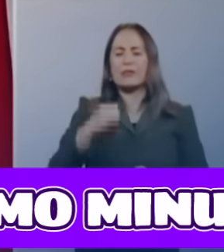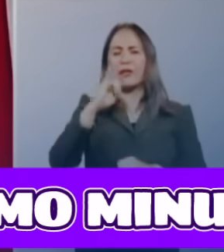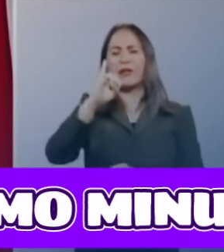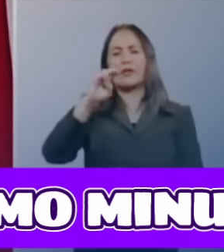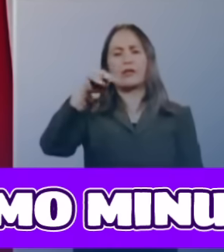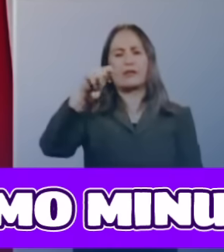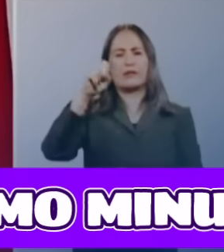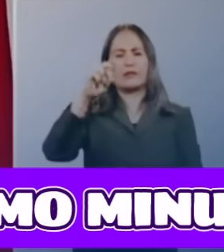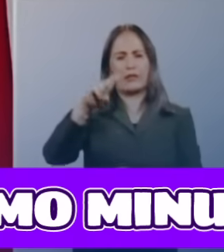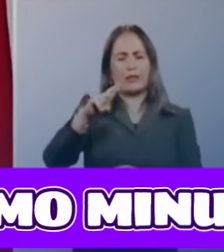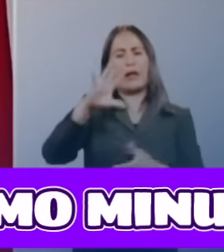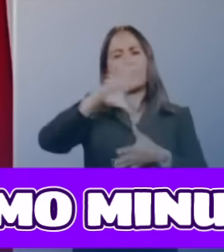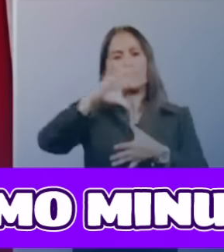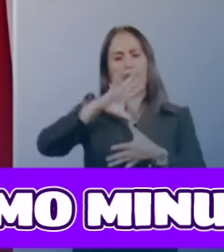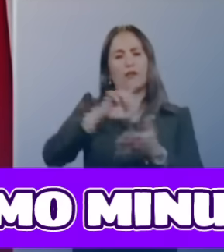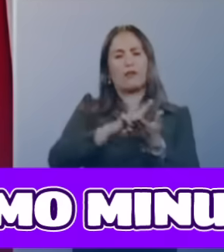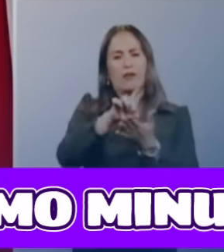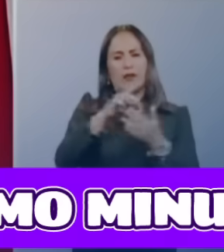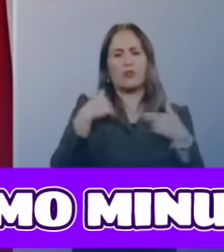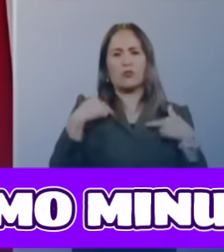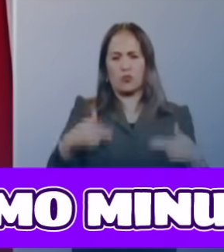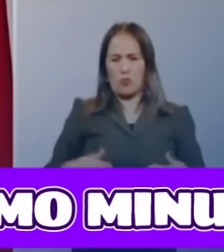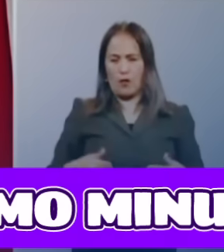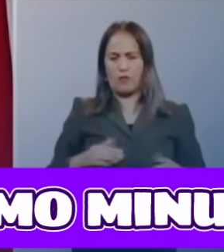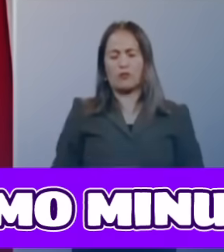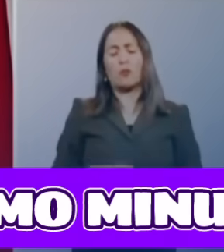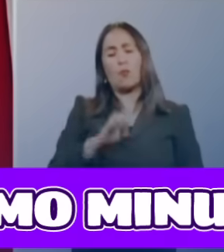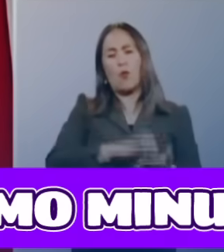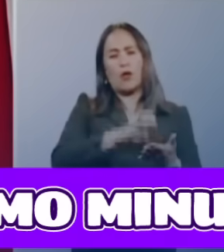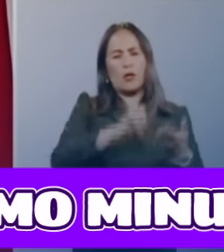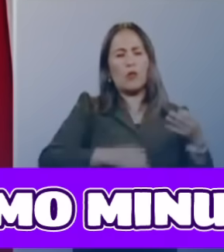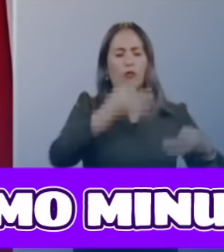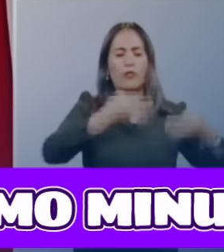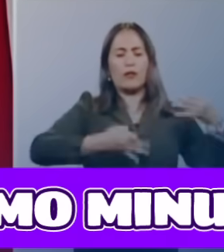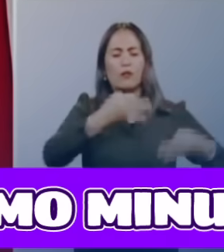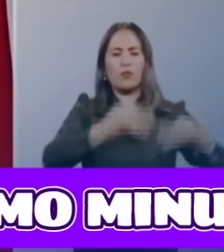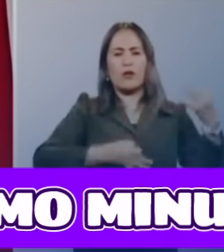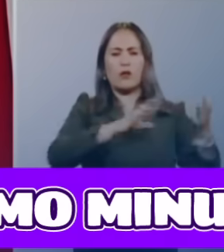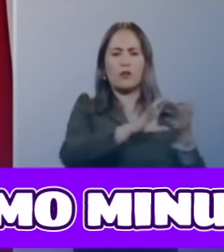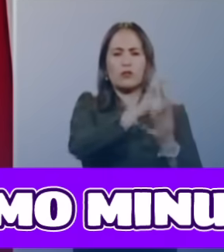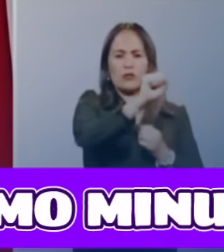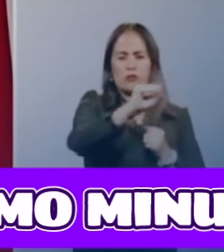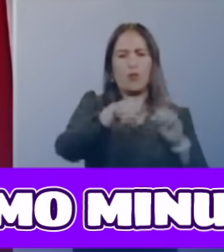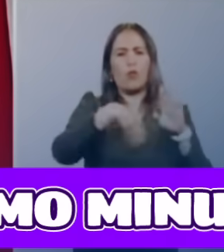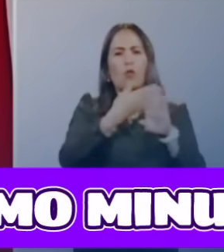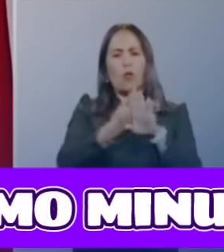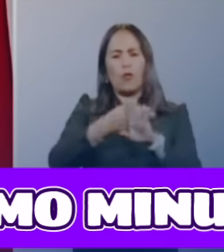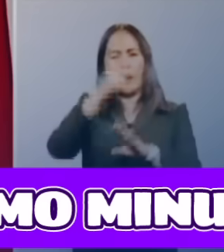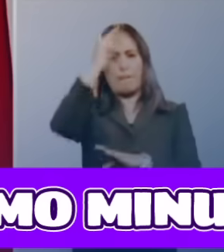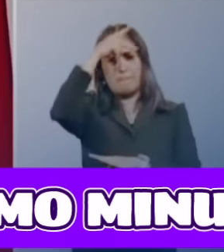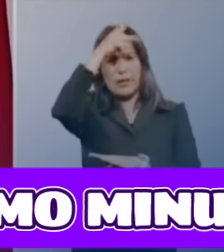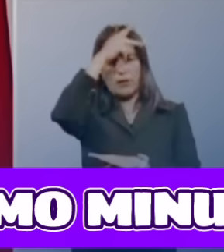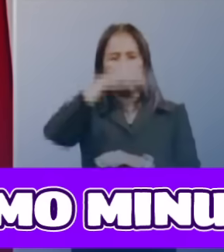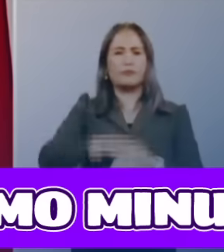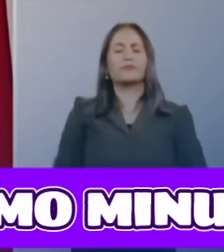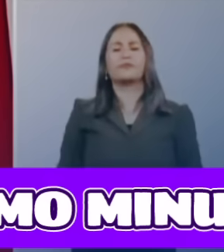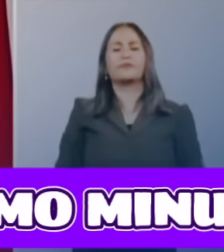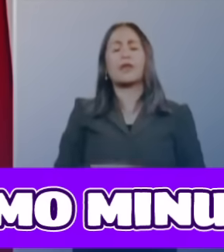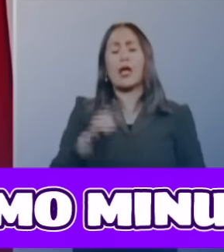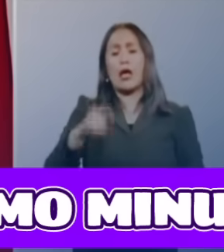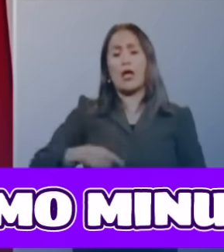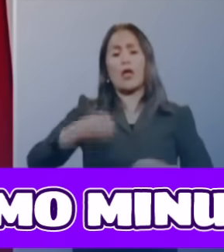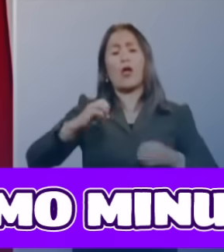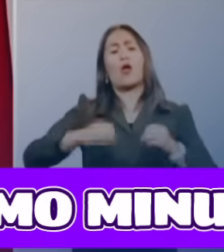Derechos Humanos. Por ejemplo, en el caso del Tribunal Constitucional contra Perú, cuando la Corte